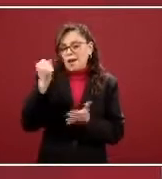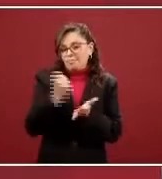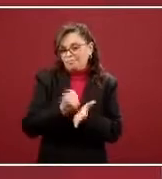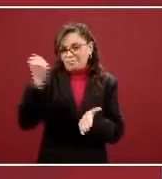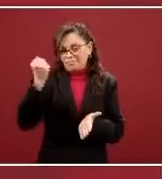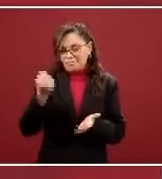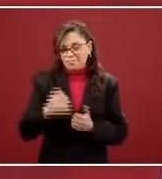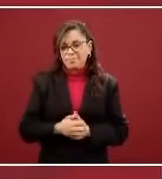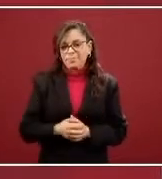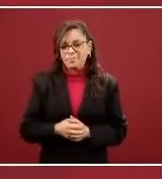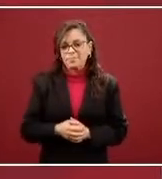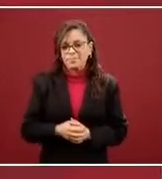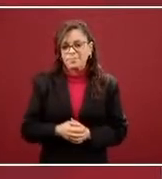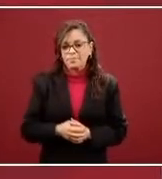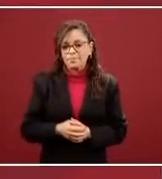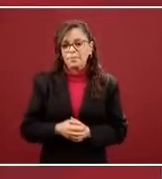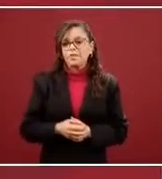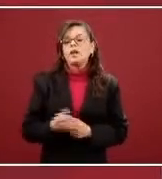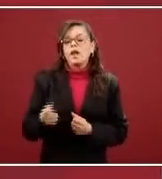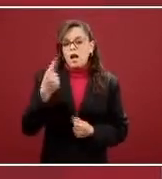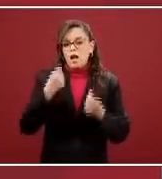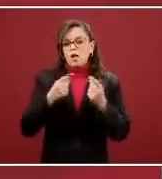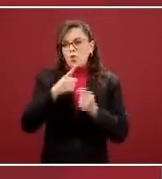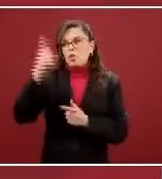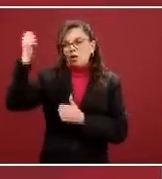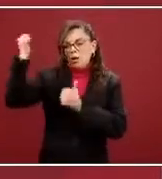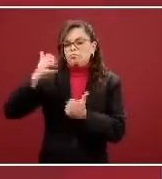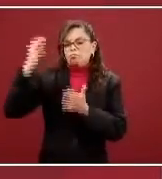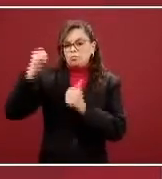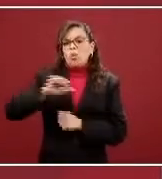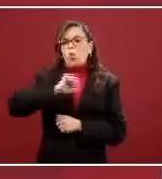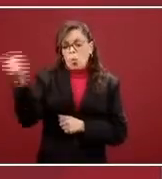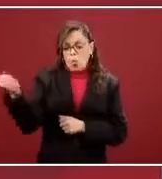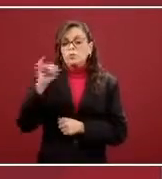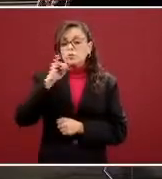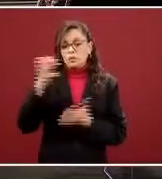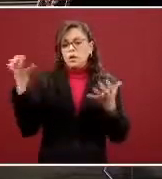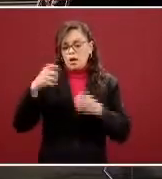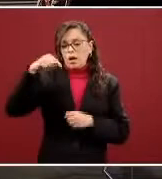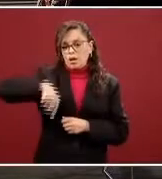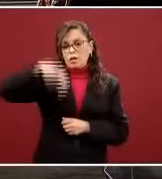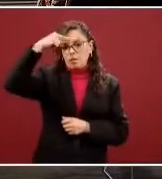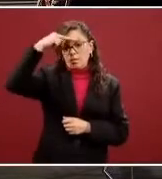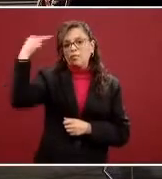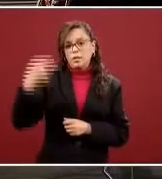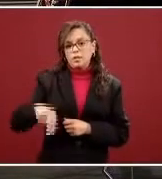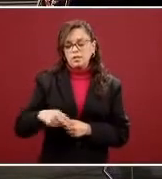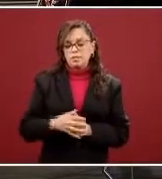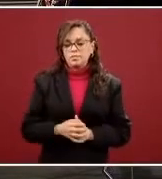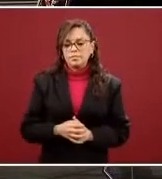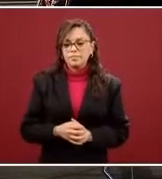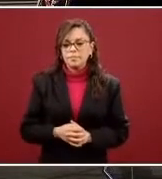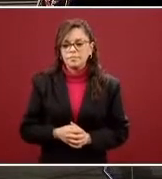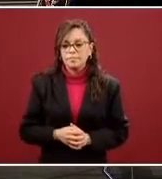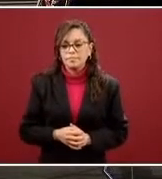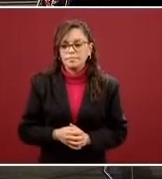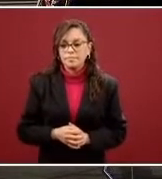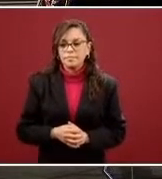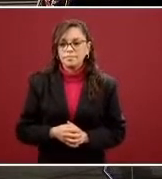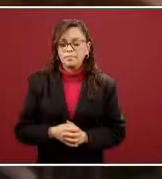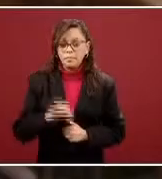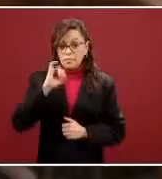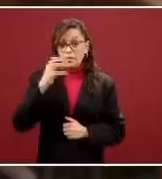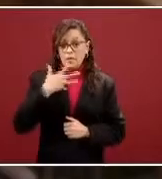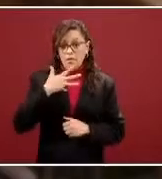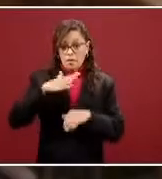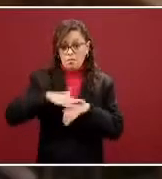específica. Algunas son importadas y otras son nacionales, se realizan en México. Sí van a aumentar las pruebas que están